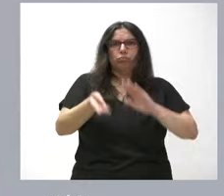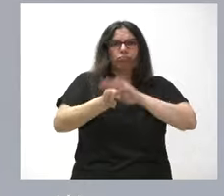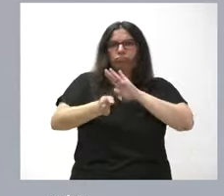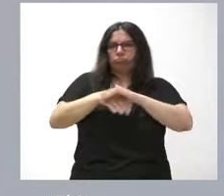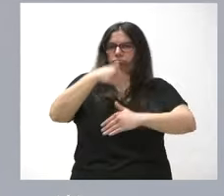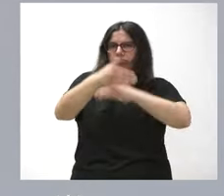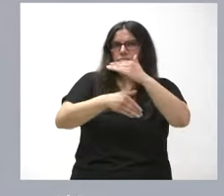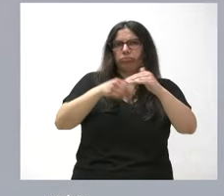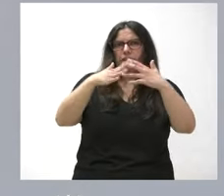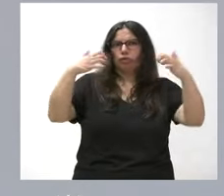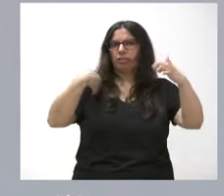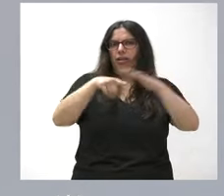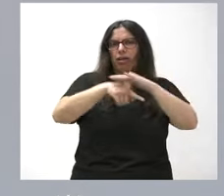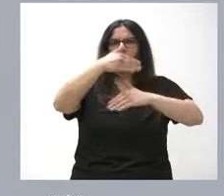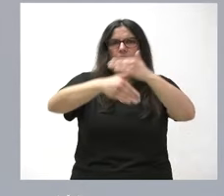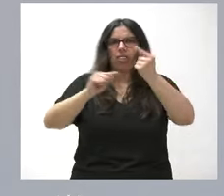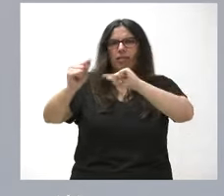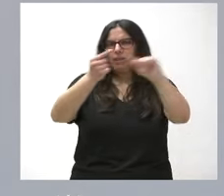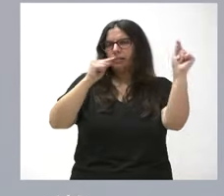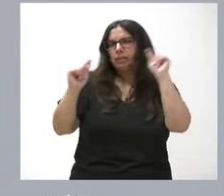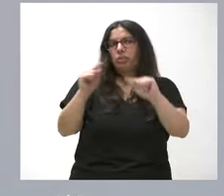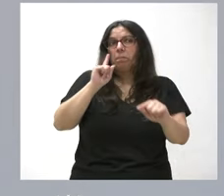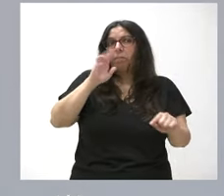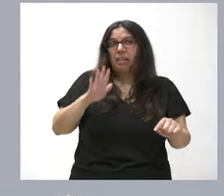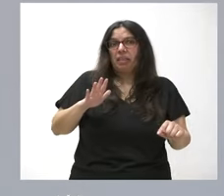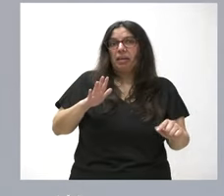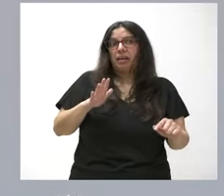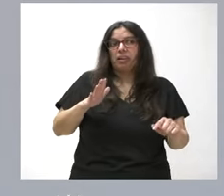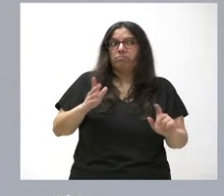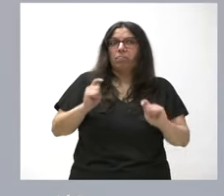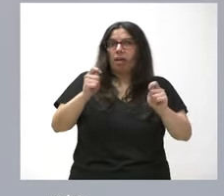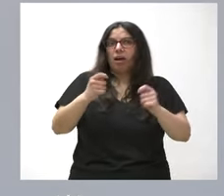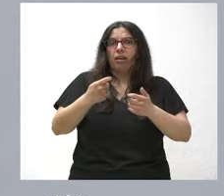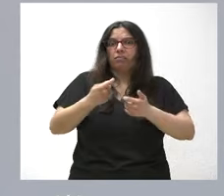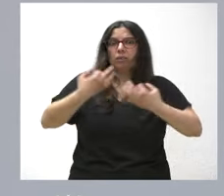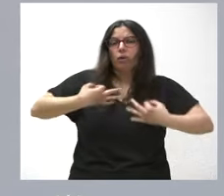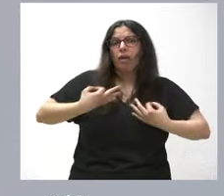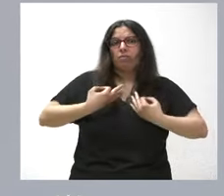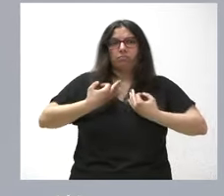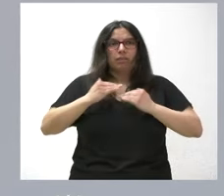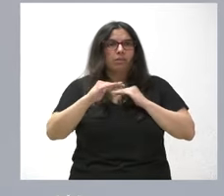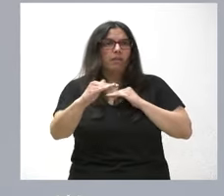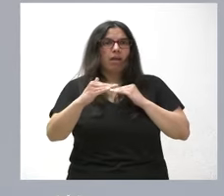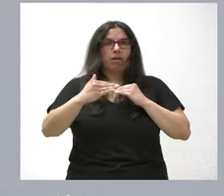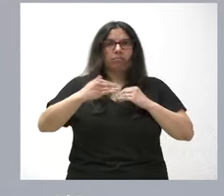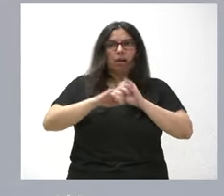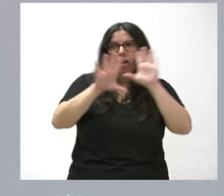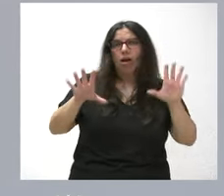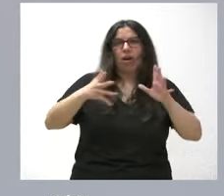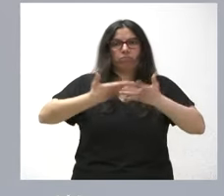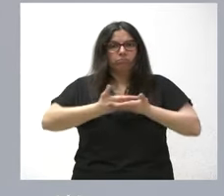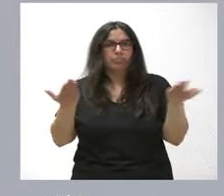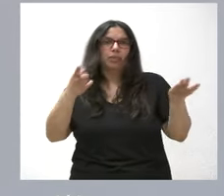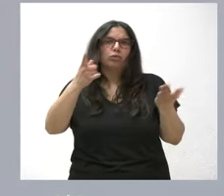trámite parlamentario, donde está siendo objeto de debate, y me parece a mí que ofrecer seguridad, confianza, estabilidad, certidumbre es algo muy positivo para el